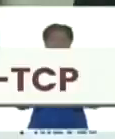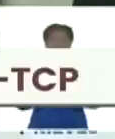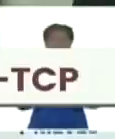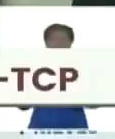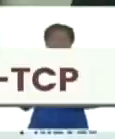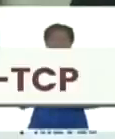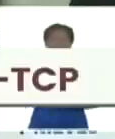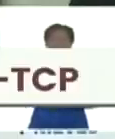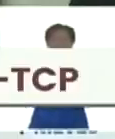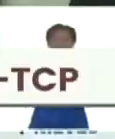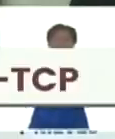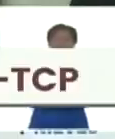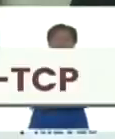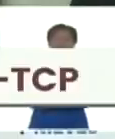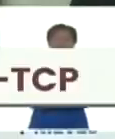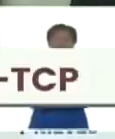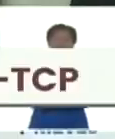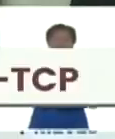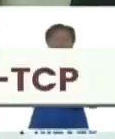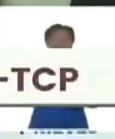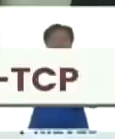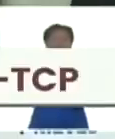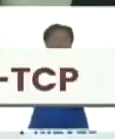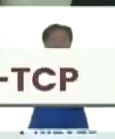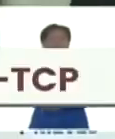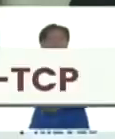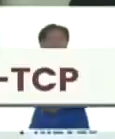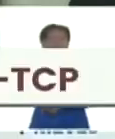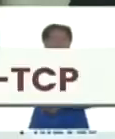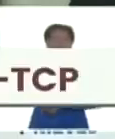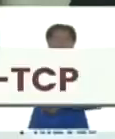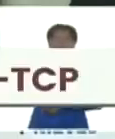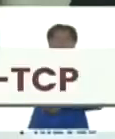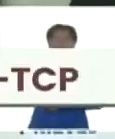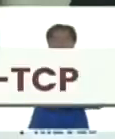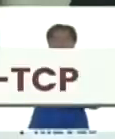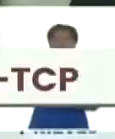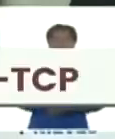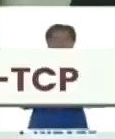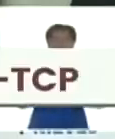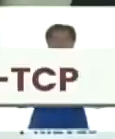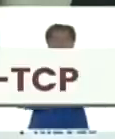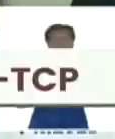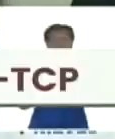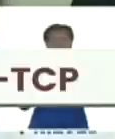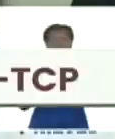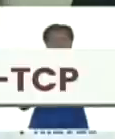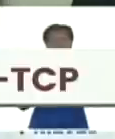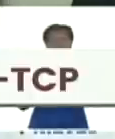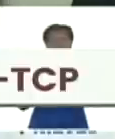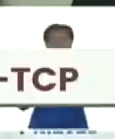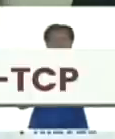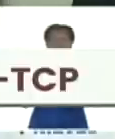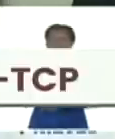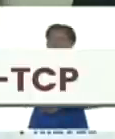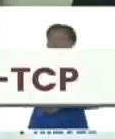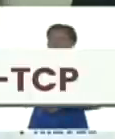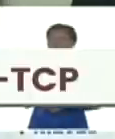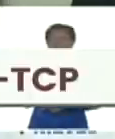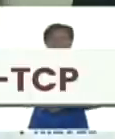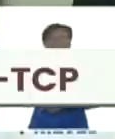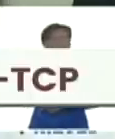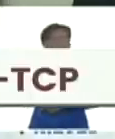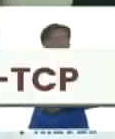del bloqueo contra Cuba. Este embargo es injusto y es contrario al espíritu